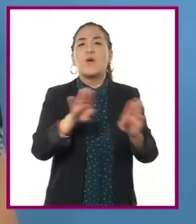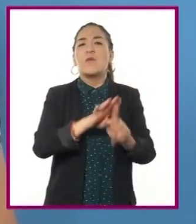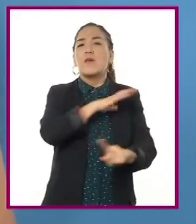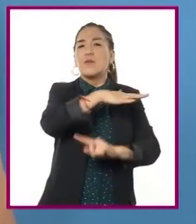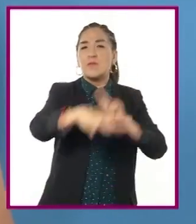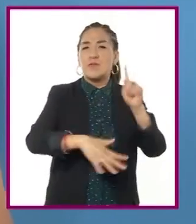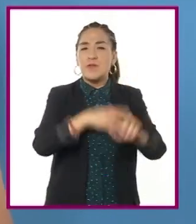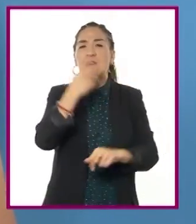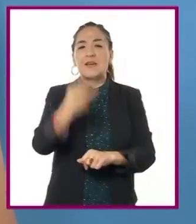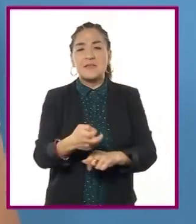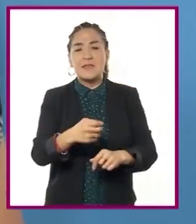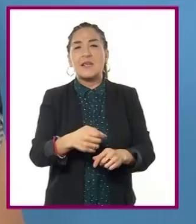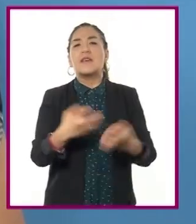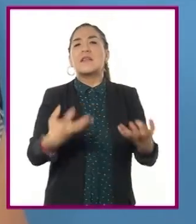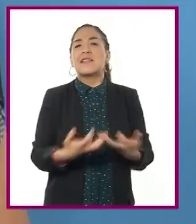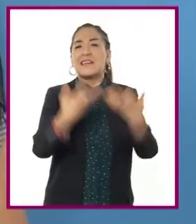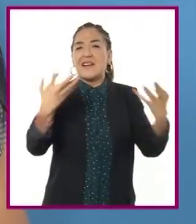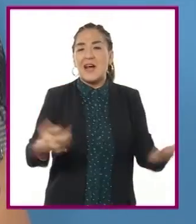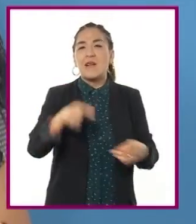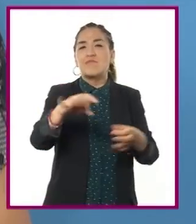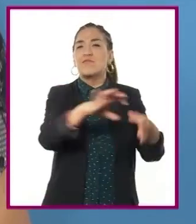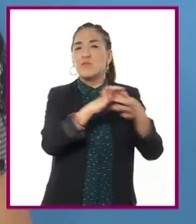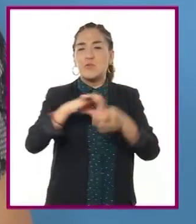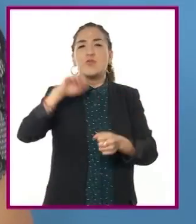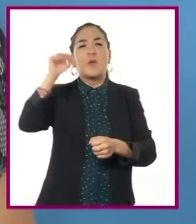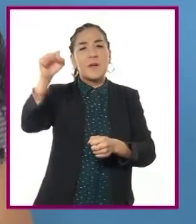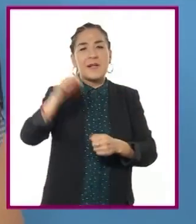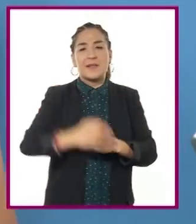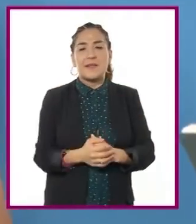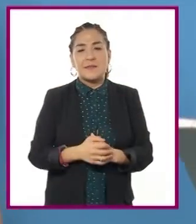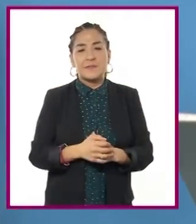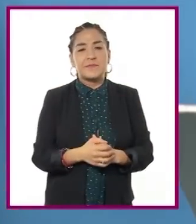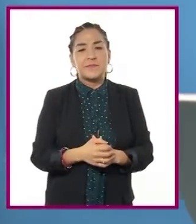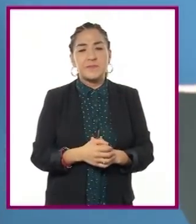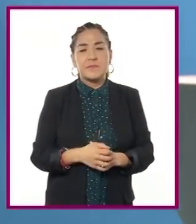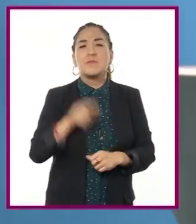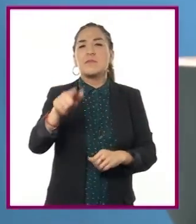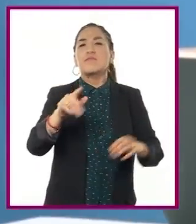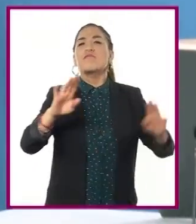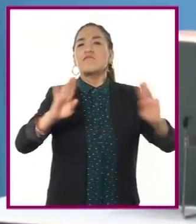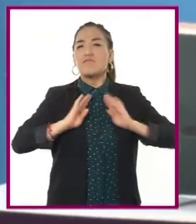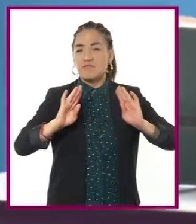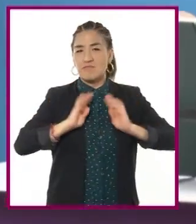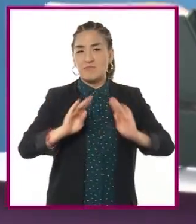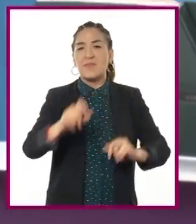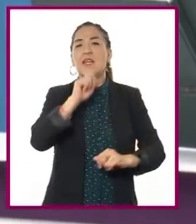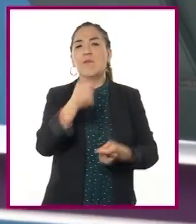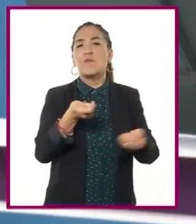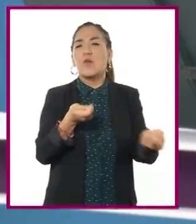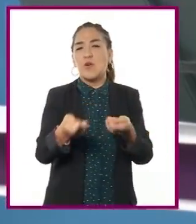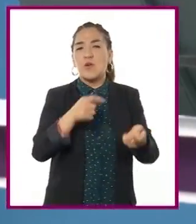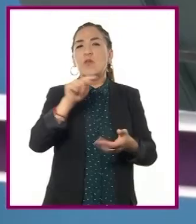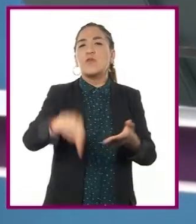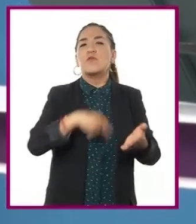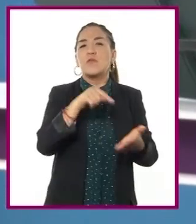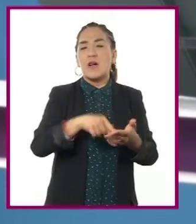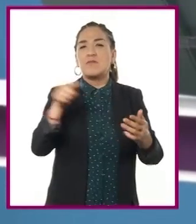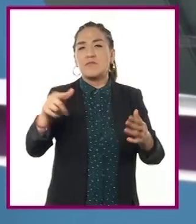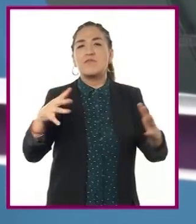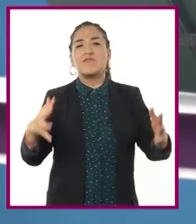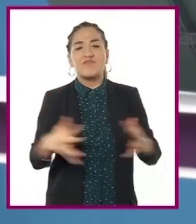de la antigua Unión Soviética, así como la mayor parte de su ejército y el control sobre sus armas